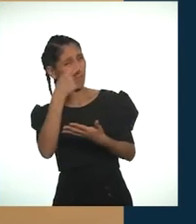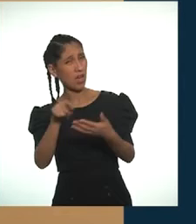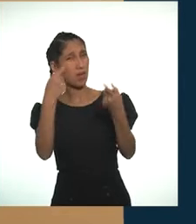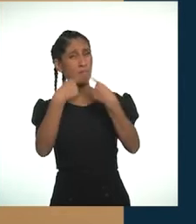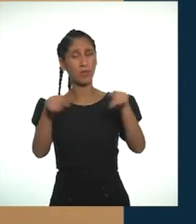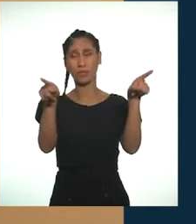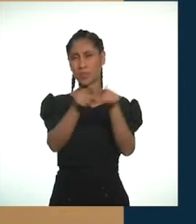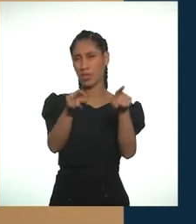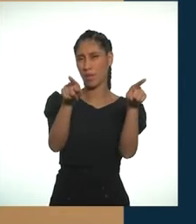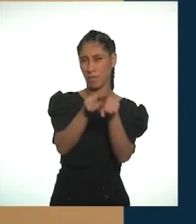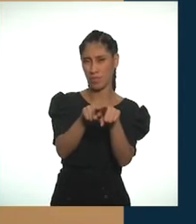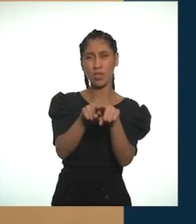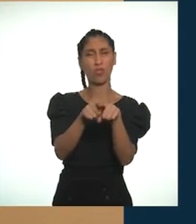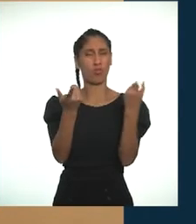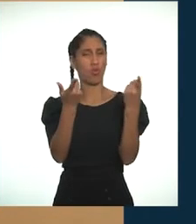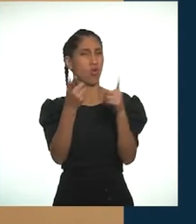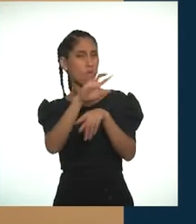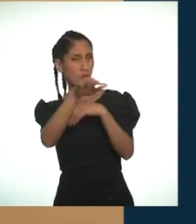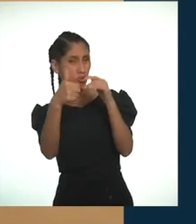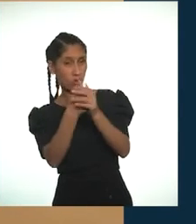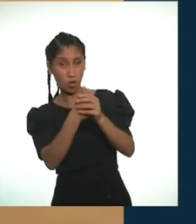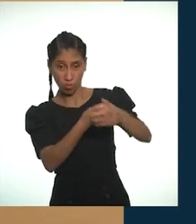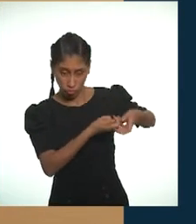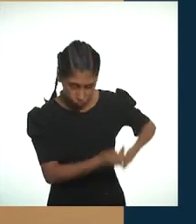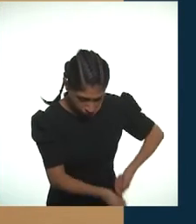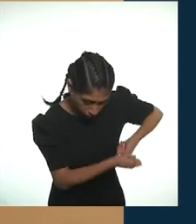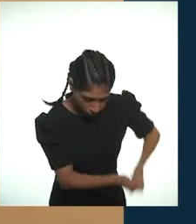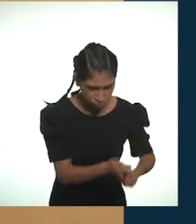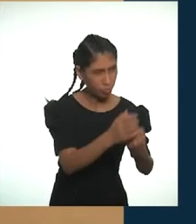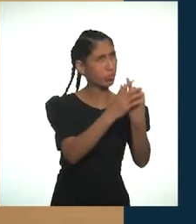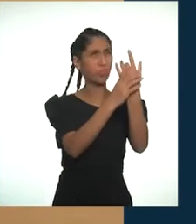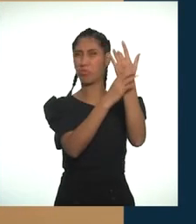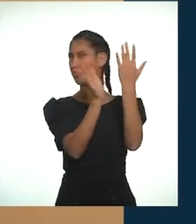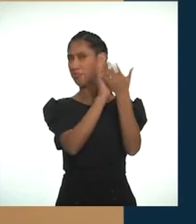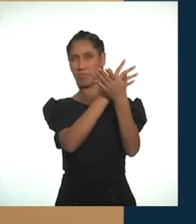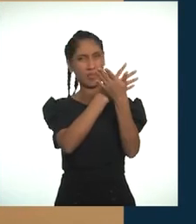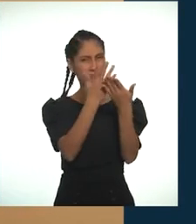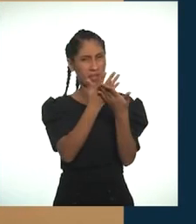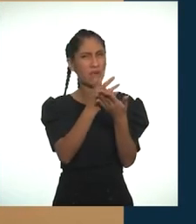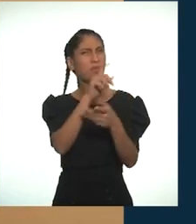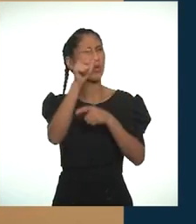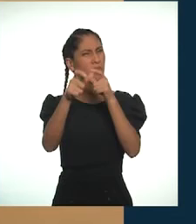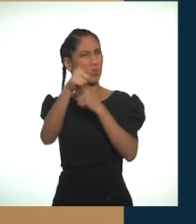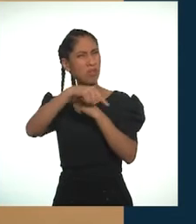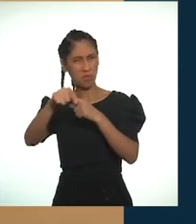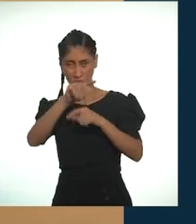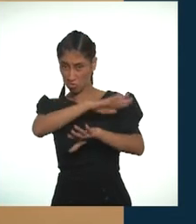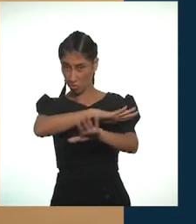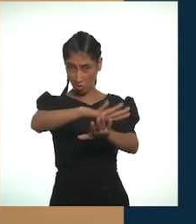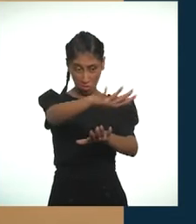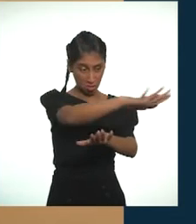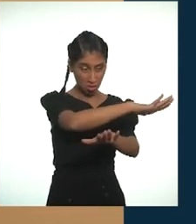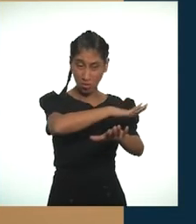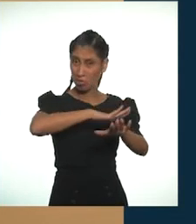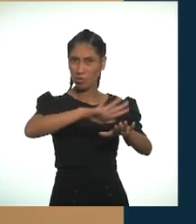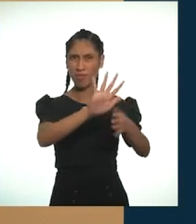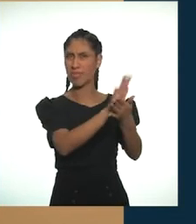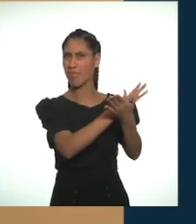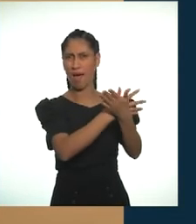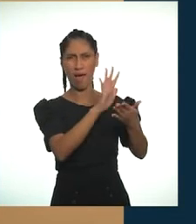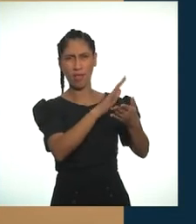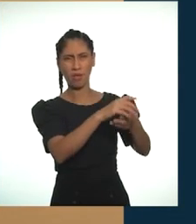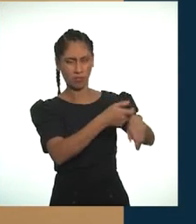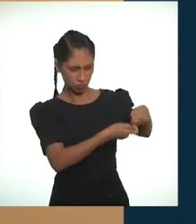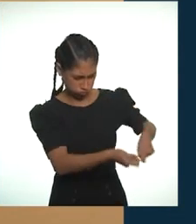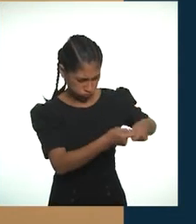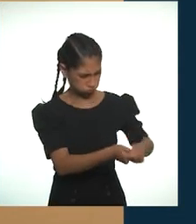el abandono de las actividades agrícolas en la zona, que se dejaron abandonadas cuando el